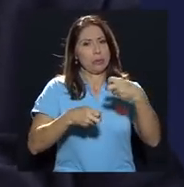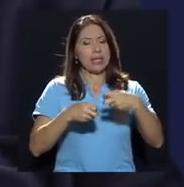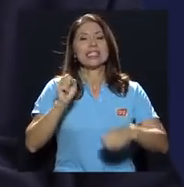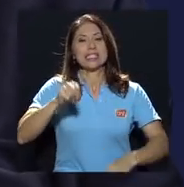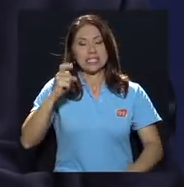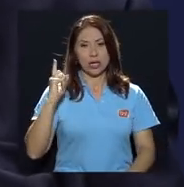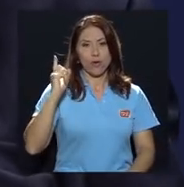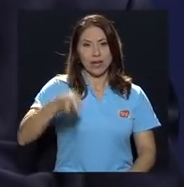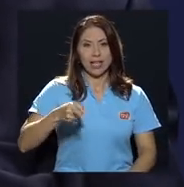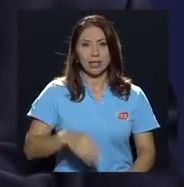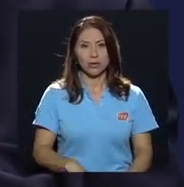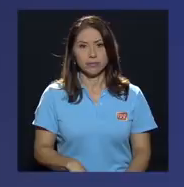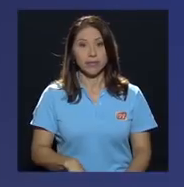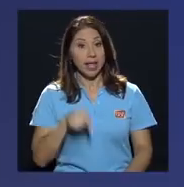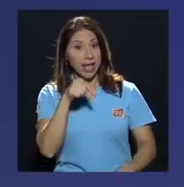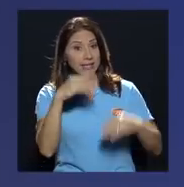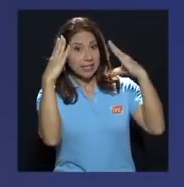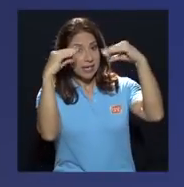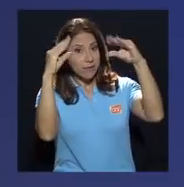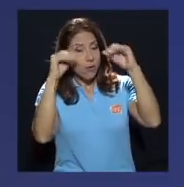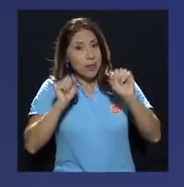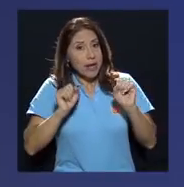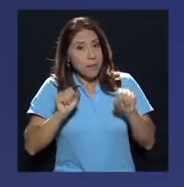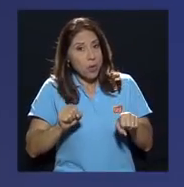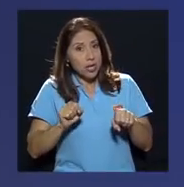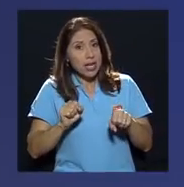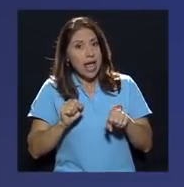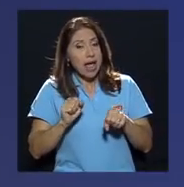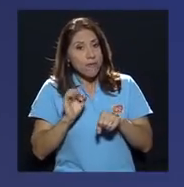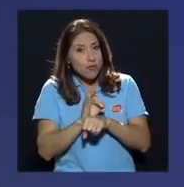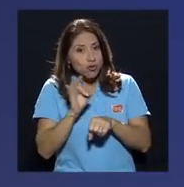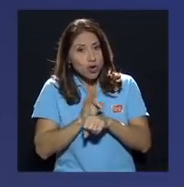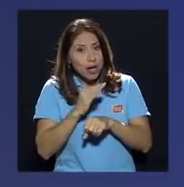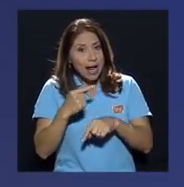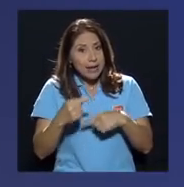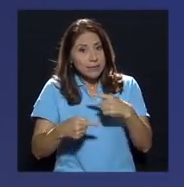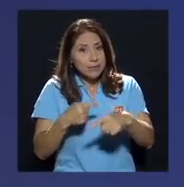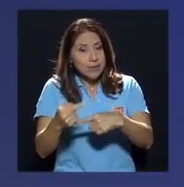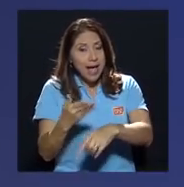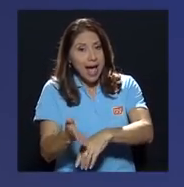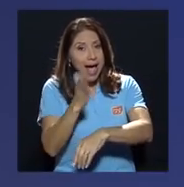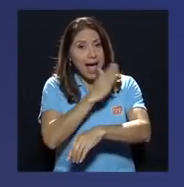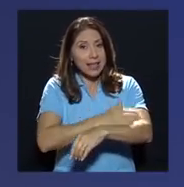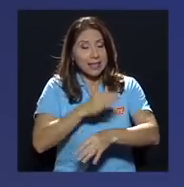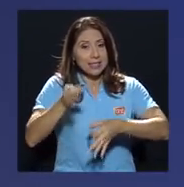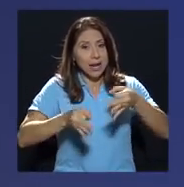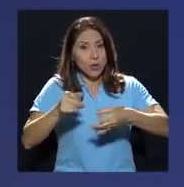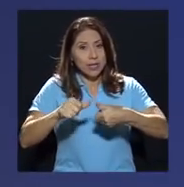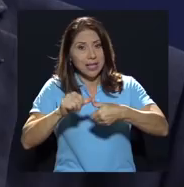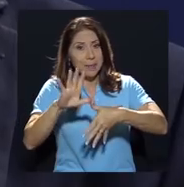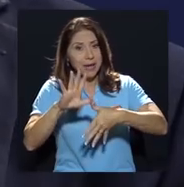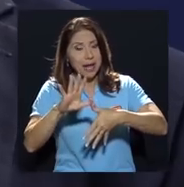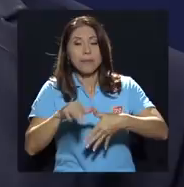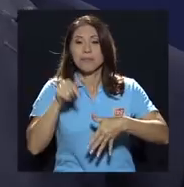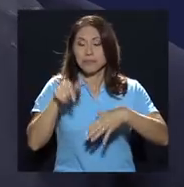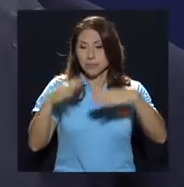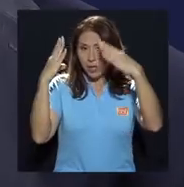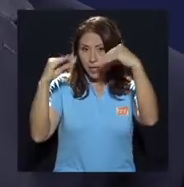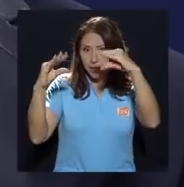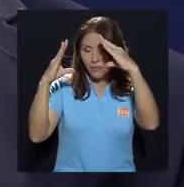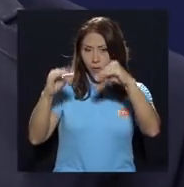son obligatorias para los faros este es el informe que podría funcionar en algún momento de admisibilidad antes de llegar a la corte interamericana